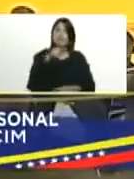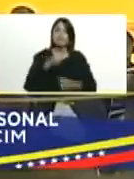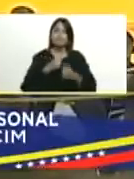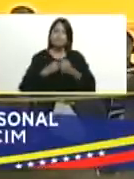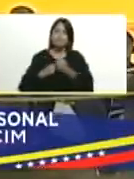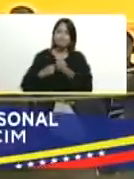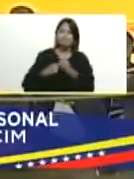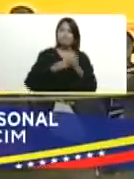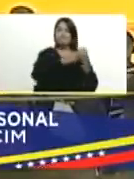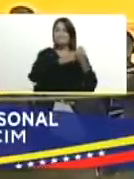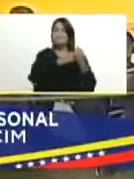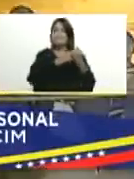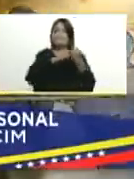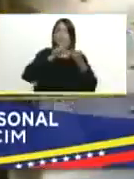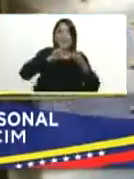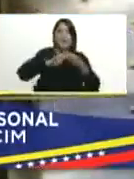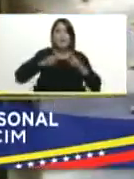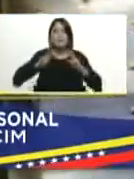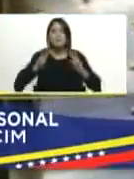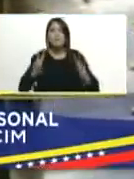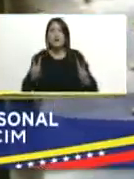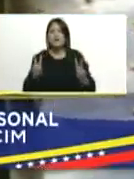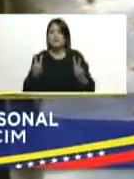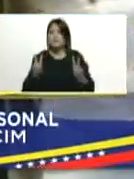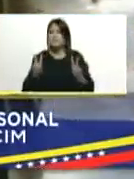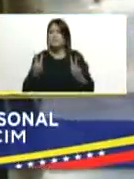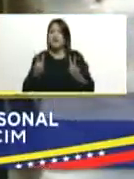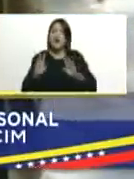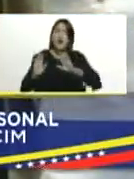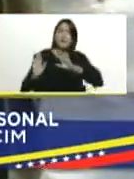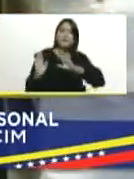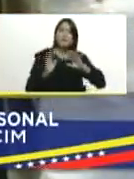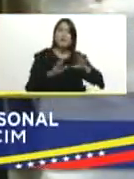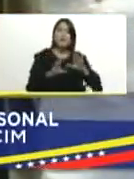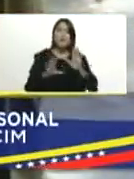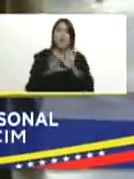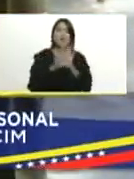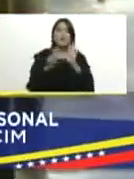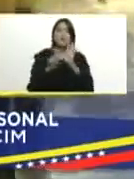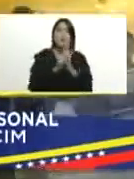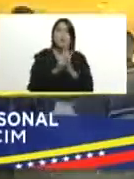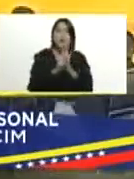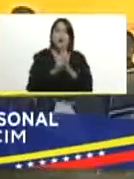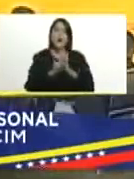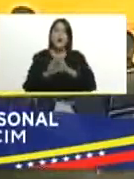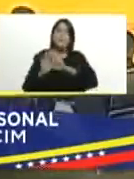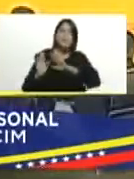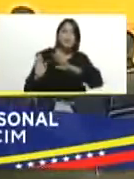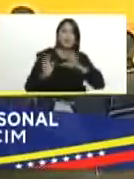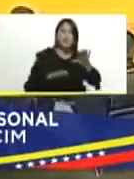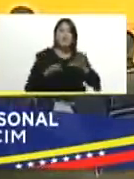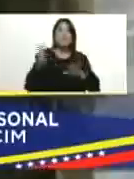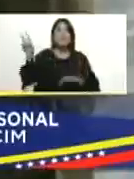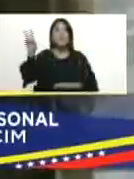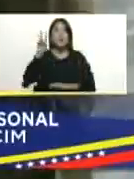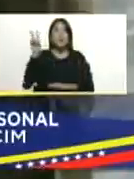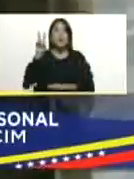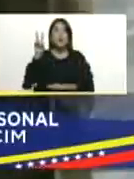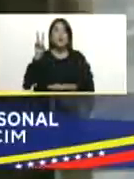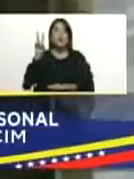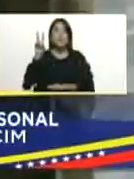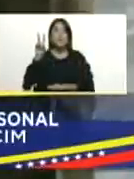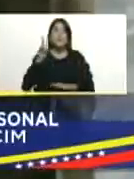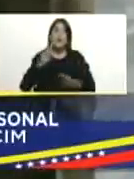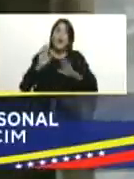la paz, de la defensa de la Constitución, de la defensa de la República, de la defensa